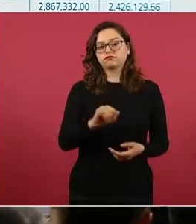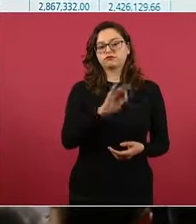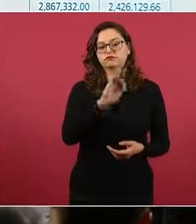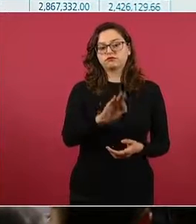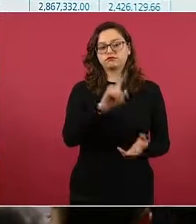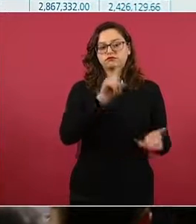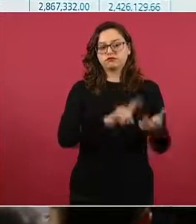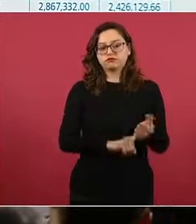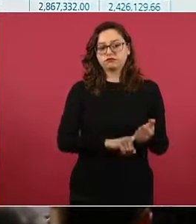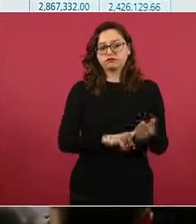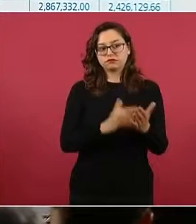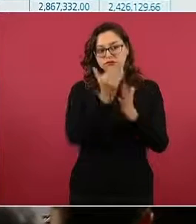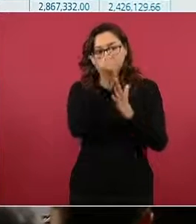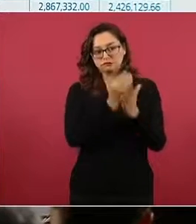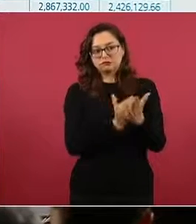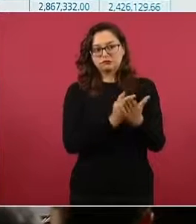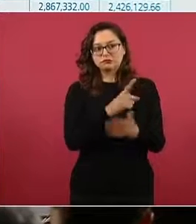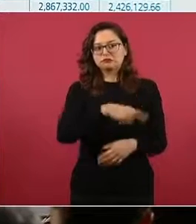el Poder Judicial